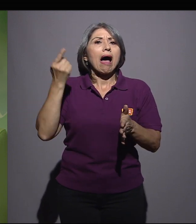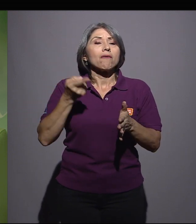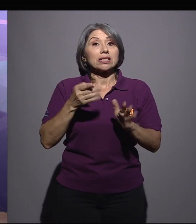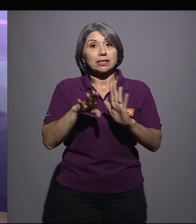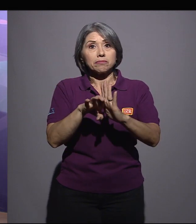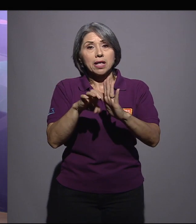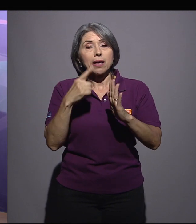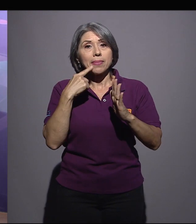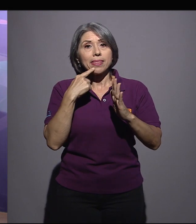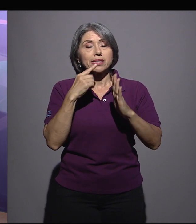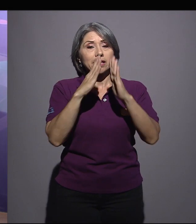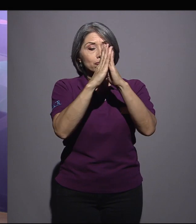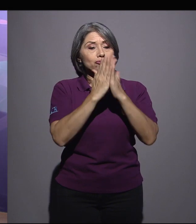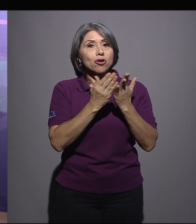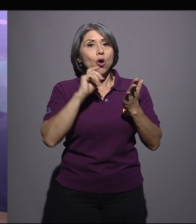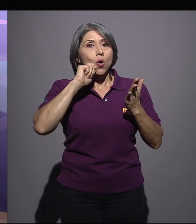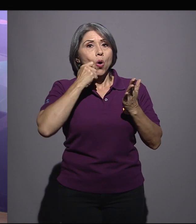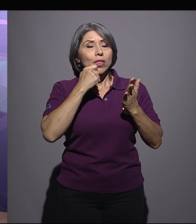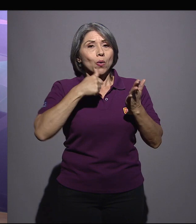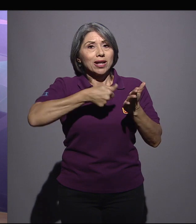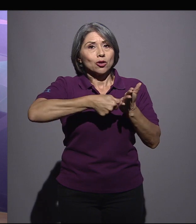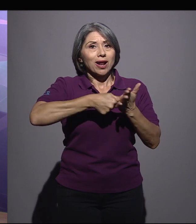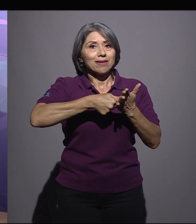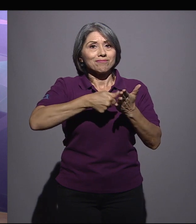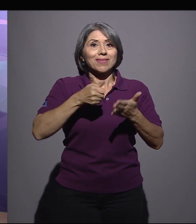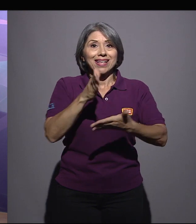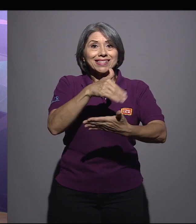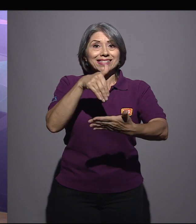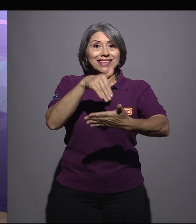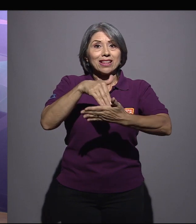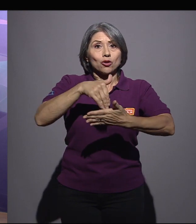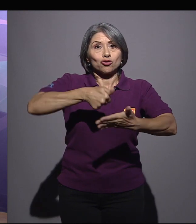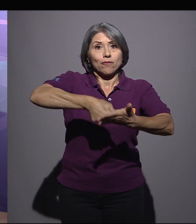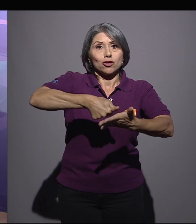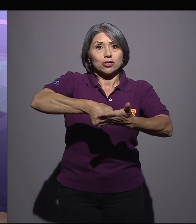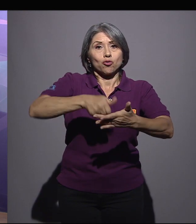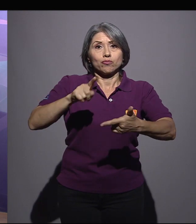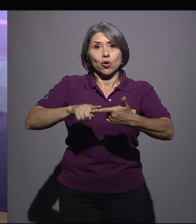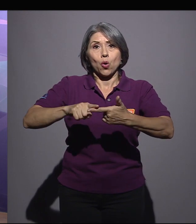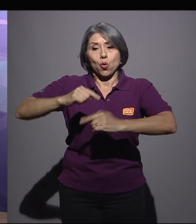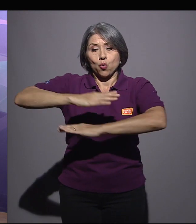Electoral, centros de votación, juntas receptoras en una segunda planta, si no pueden haber,